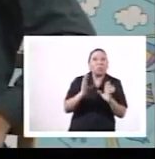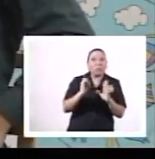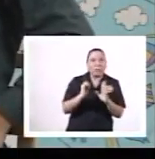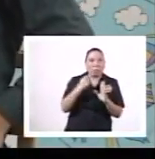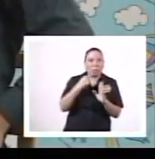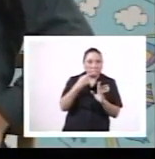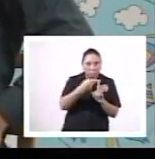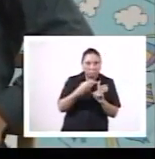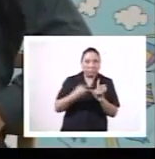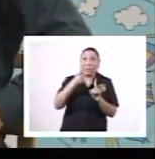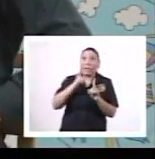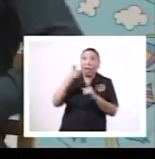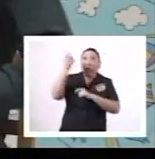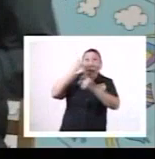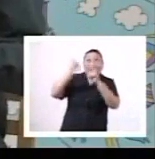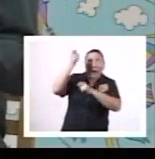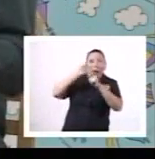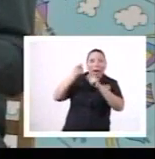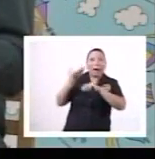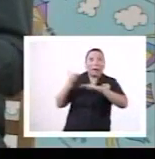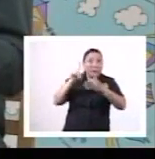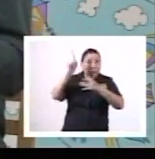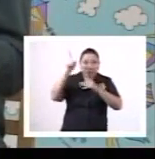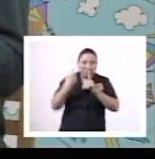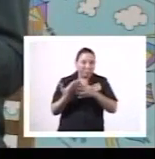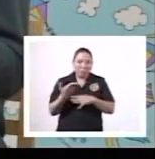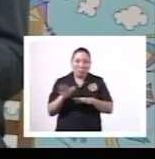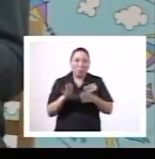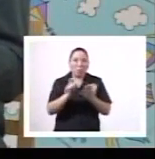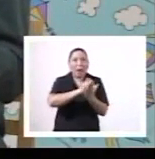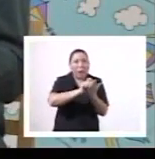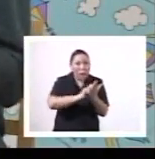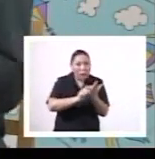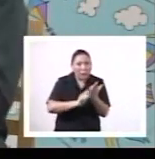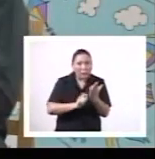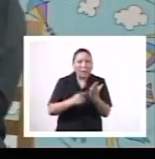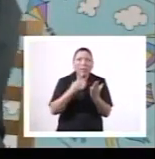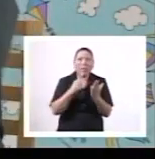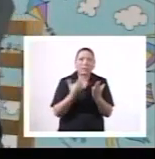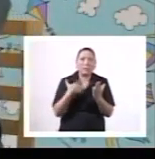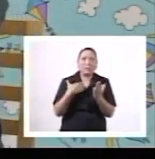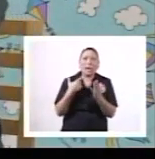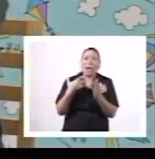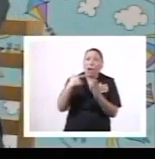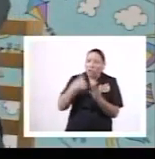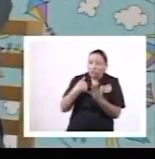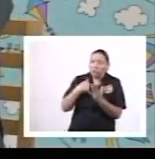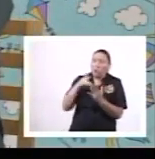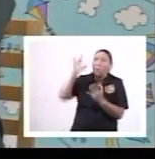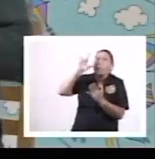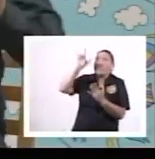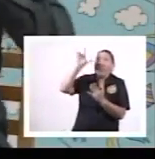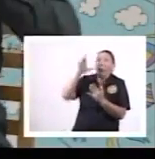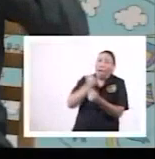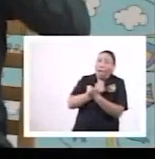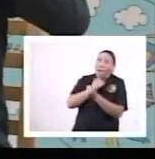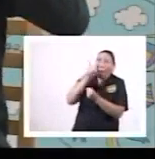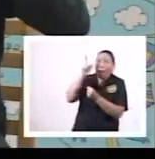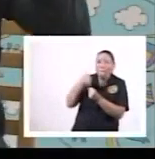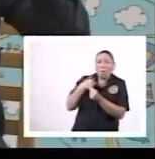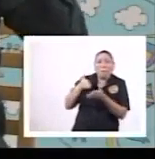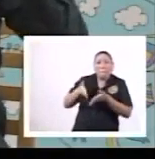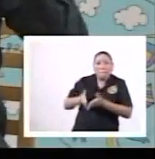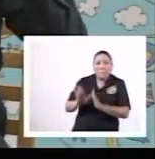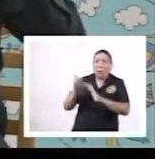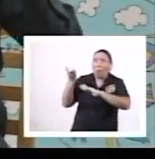quedó sorprendida al ver lo que el mensaje tenía puesto ahí en el barrilete. Y entonces la señora se subió a la pequeña loma. Las pequeñas